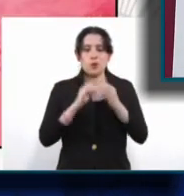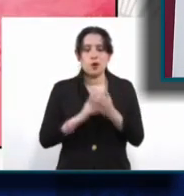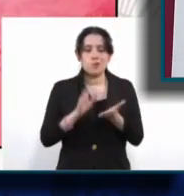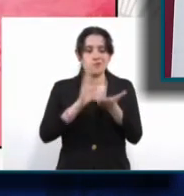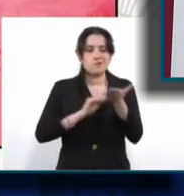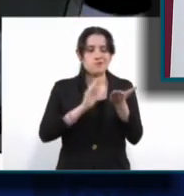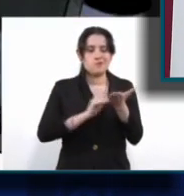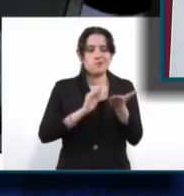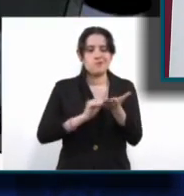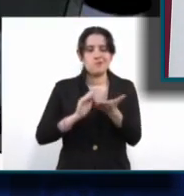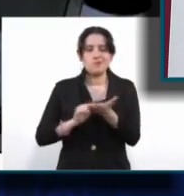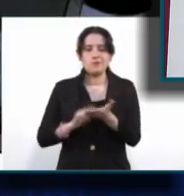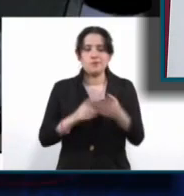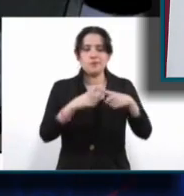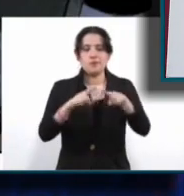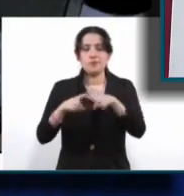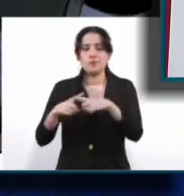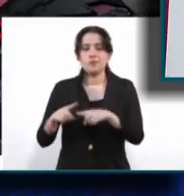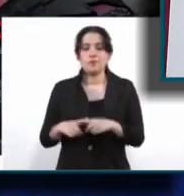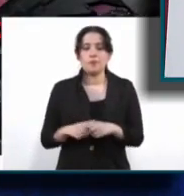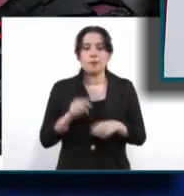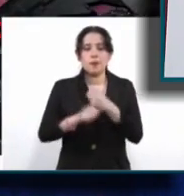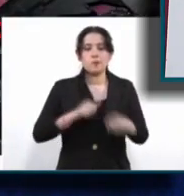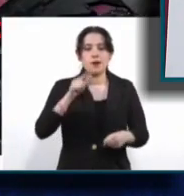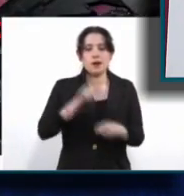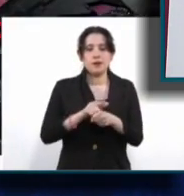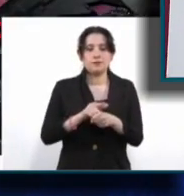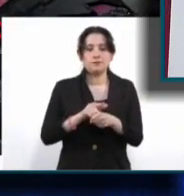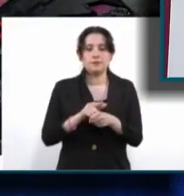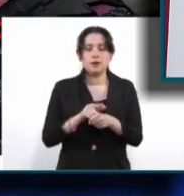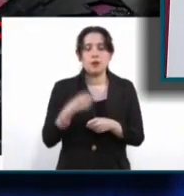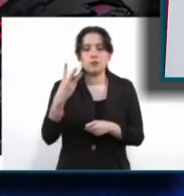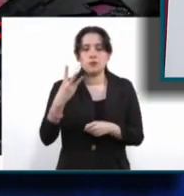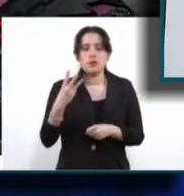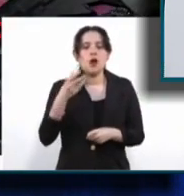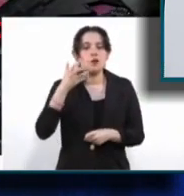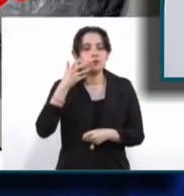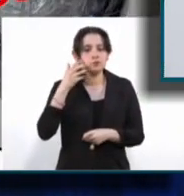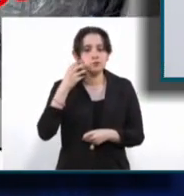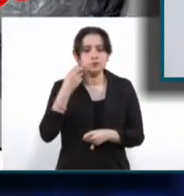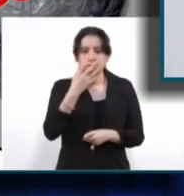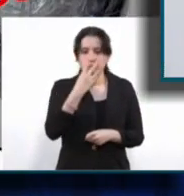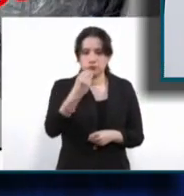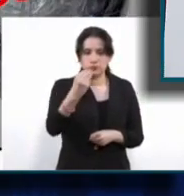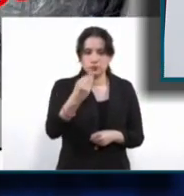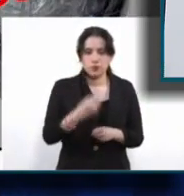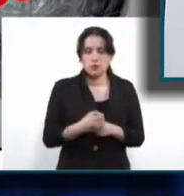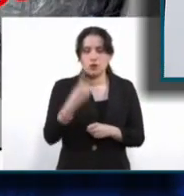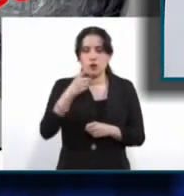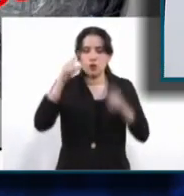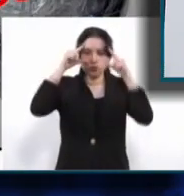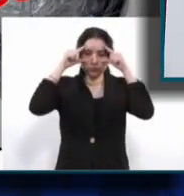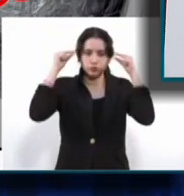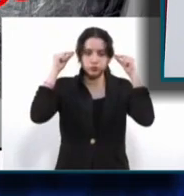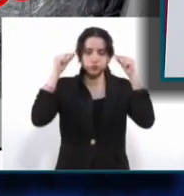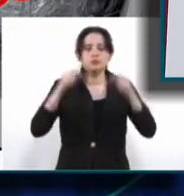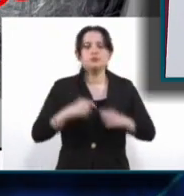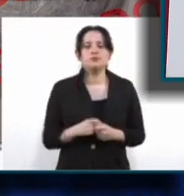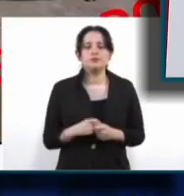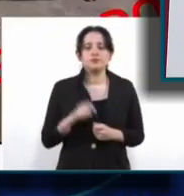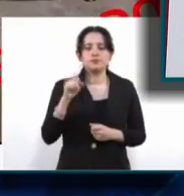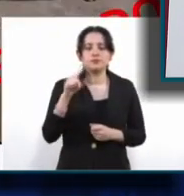delitos efectuados en flagrancia dentro del término de cuarenta y ocho horas que nos da la ley a la par